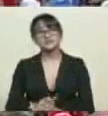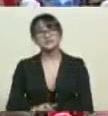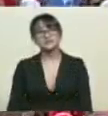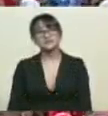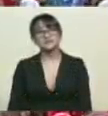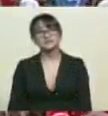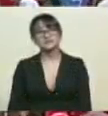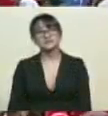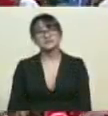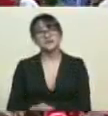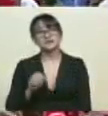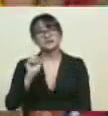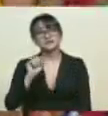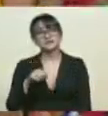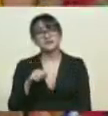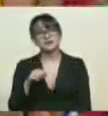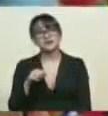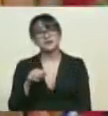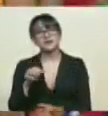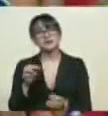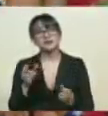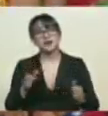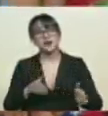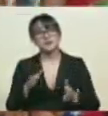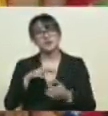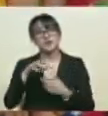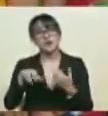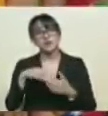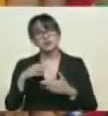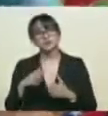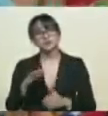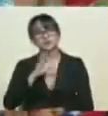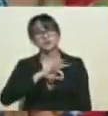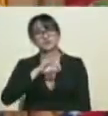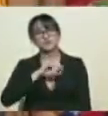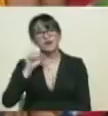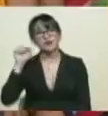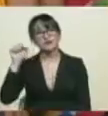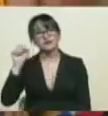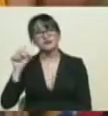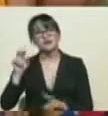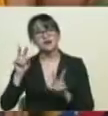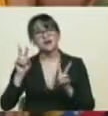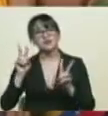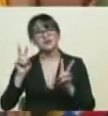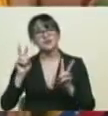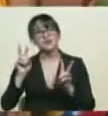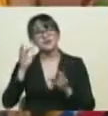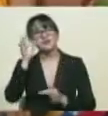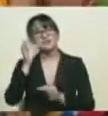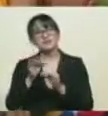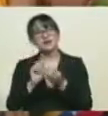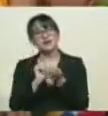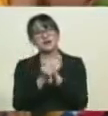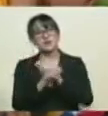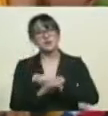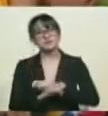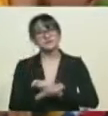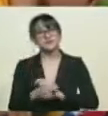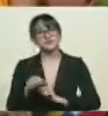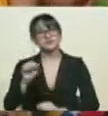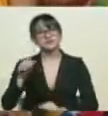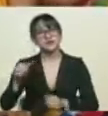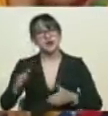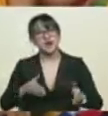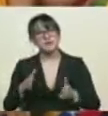si vamos por el camino de la revolución socialista, de la nueva esperanza, de la renovación, si vamos por el camino